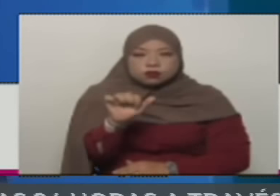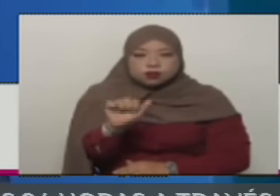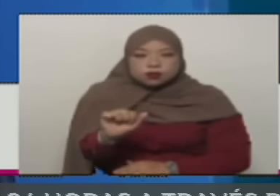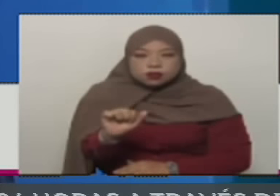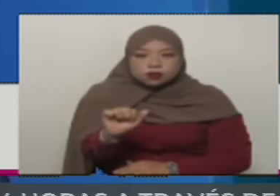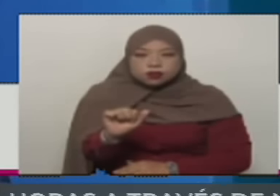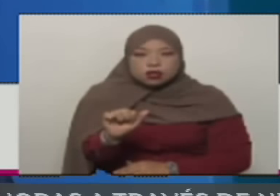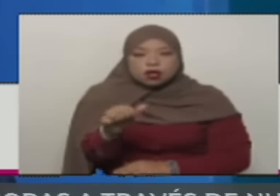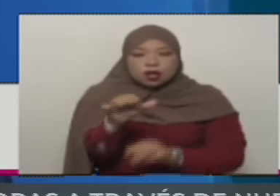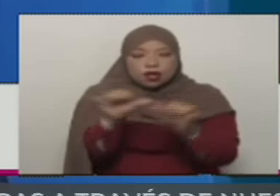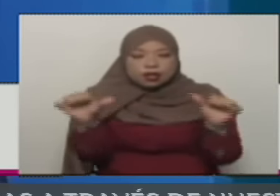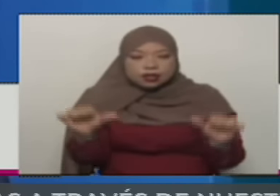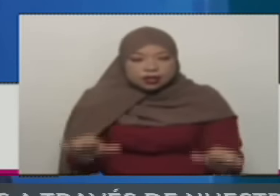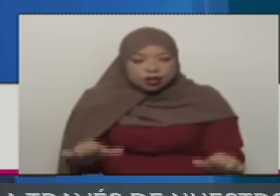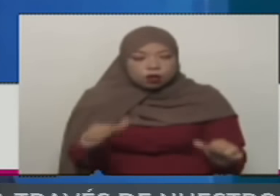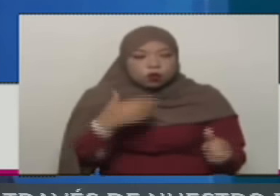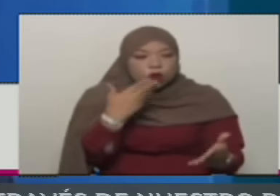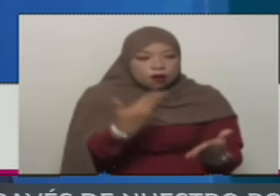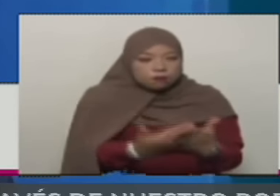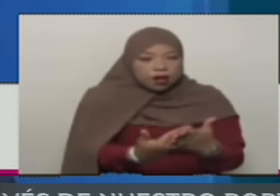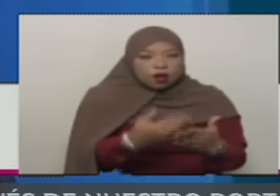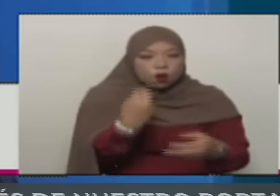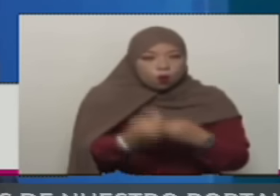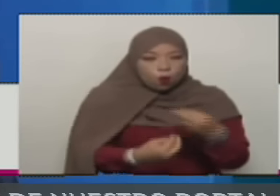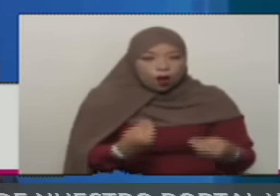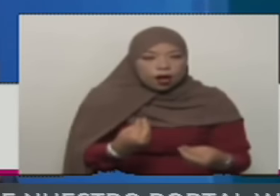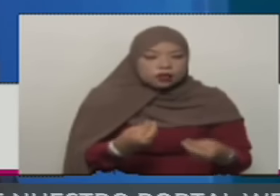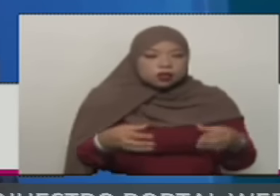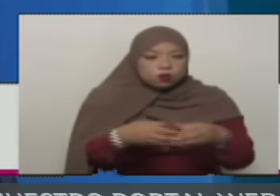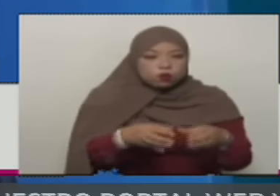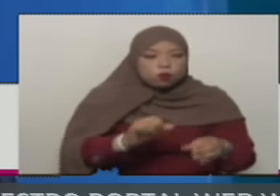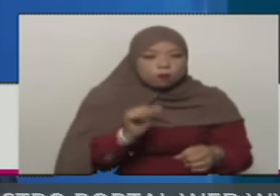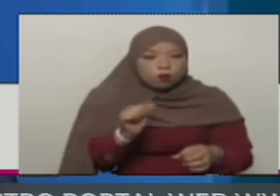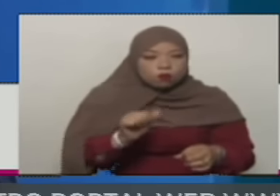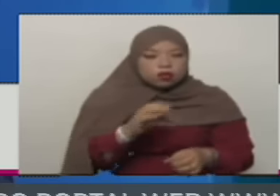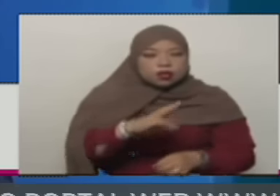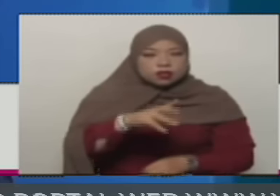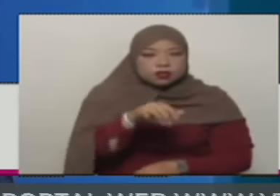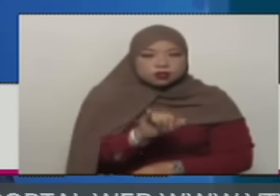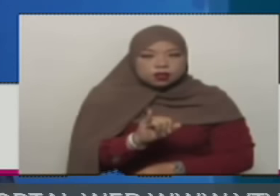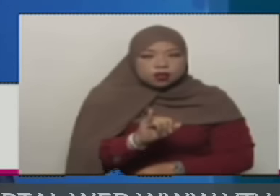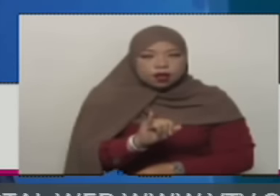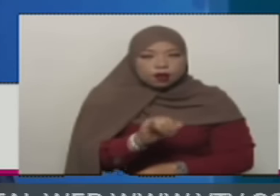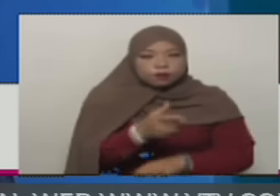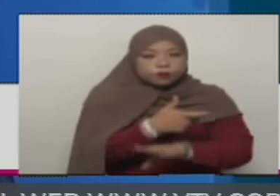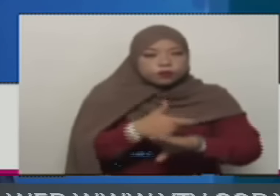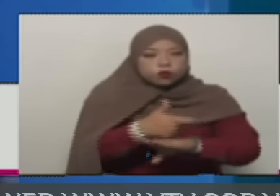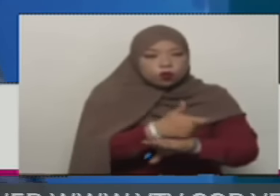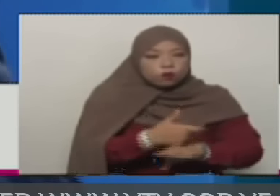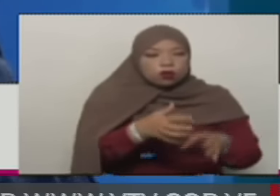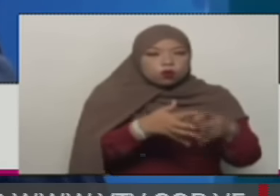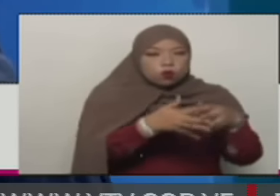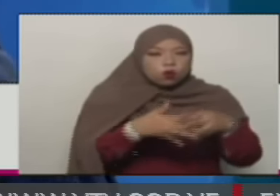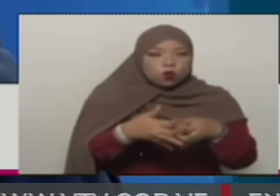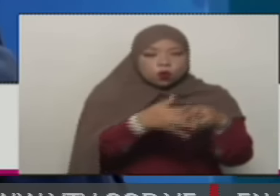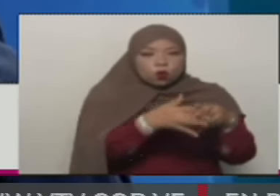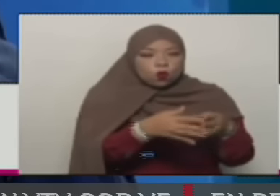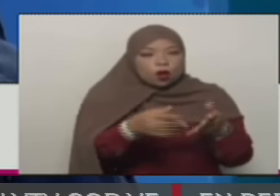diseña el Pentágono. Vamos a estar claros. Y el Pentágono es el organismo que